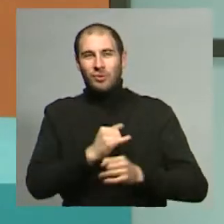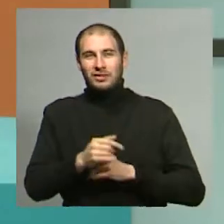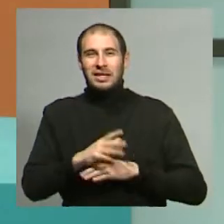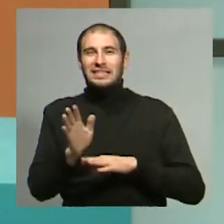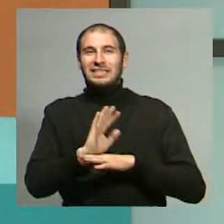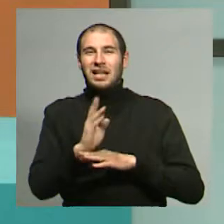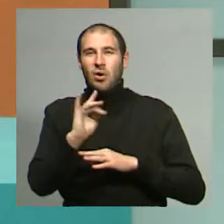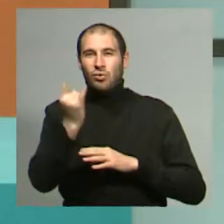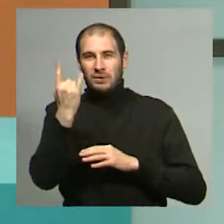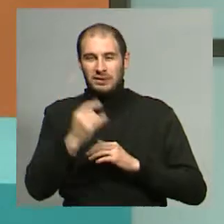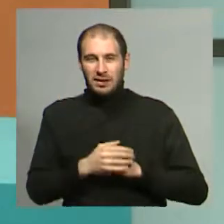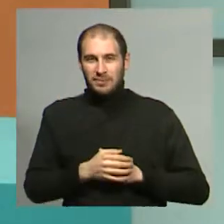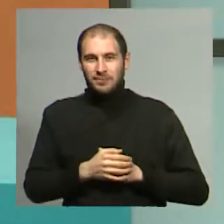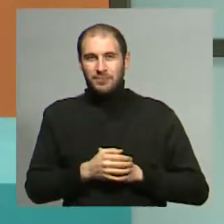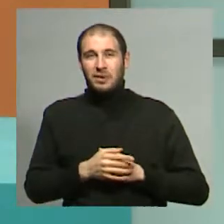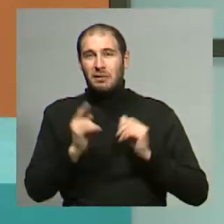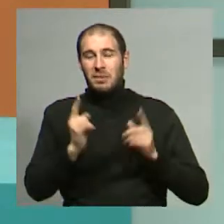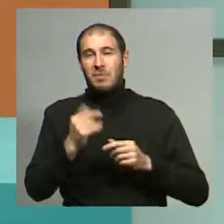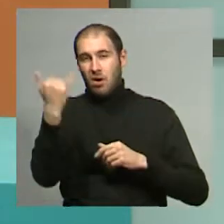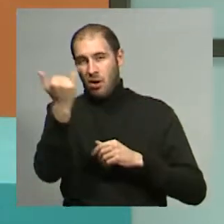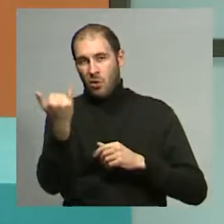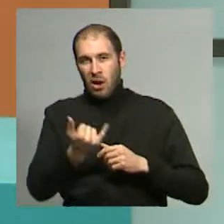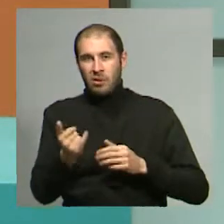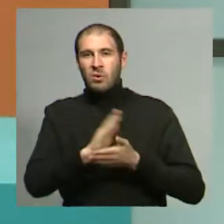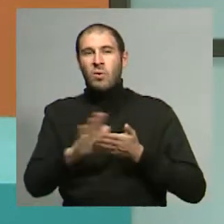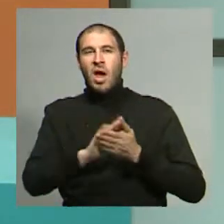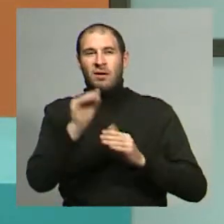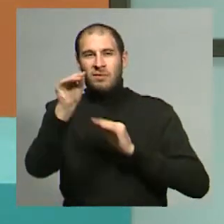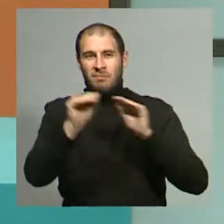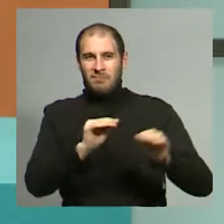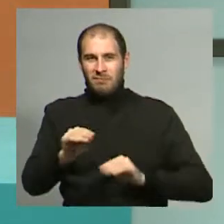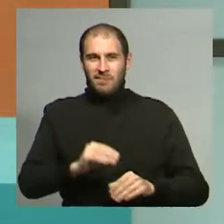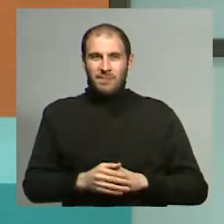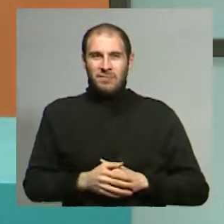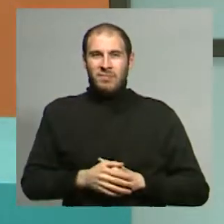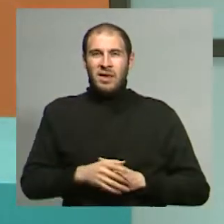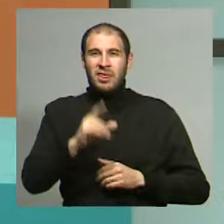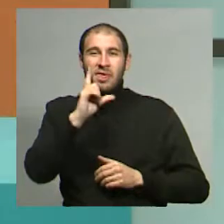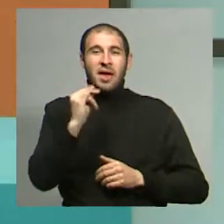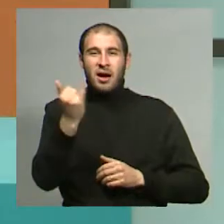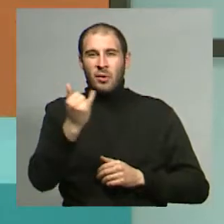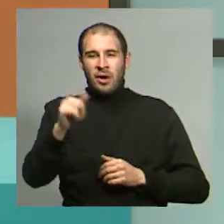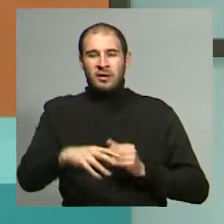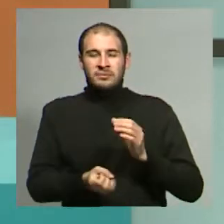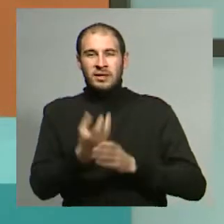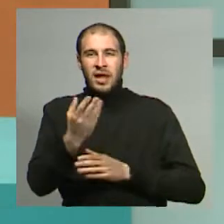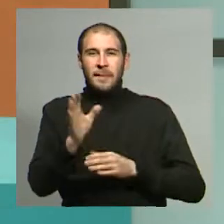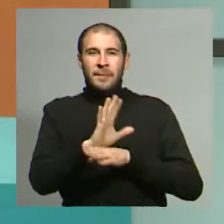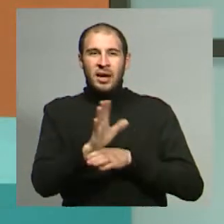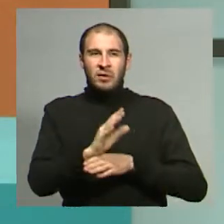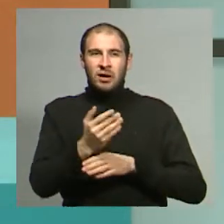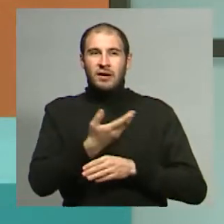cine Universidad, que como todos los jueves renueva su cartelera. Y bueno, este jueves se estrena la